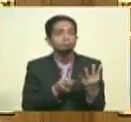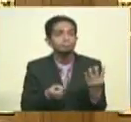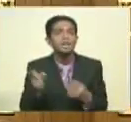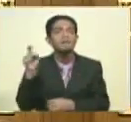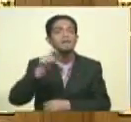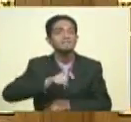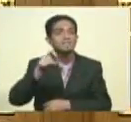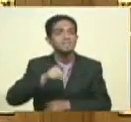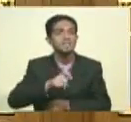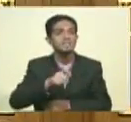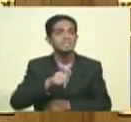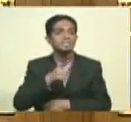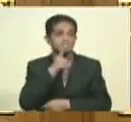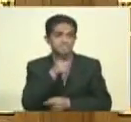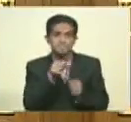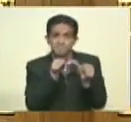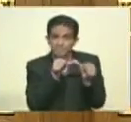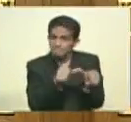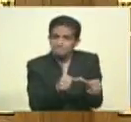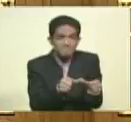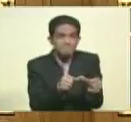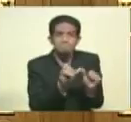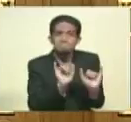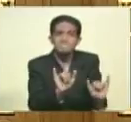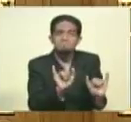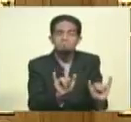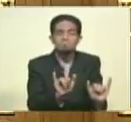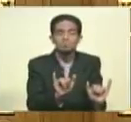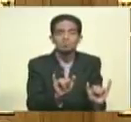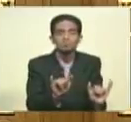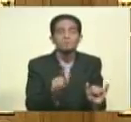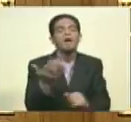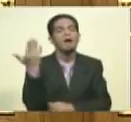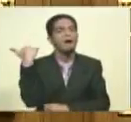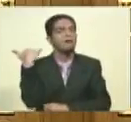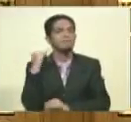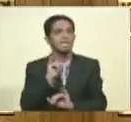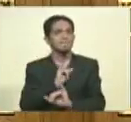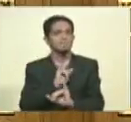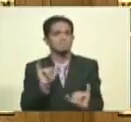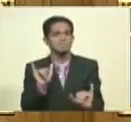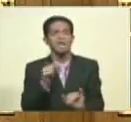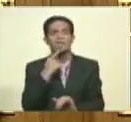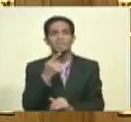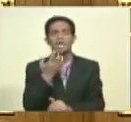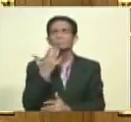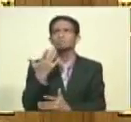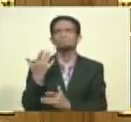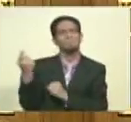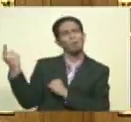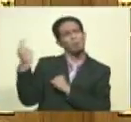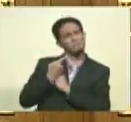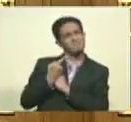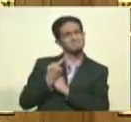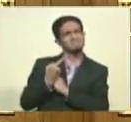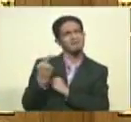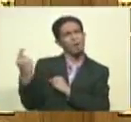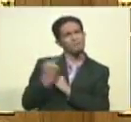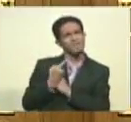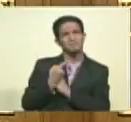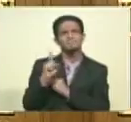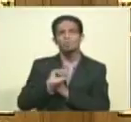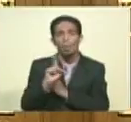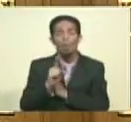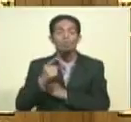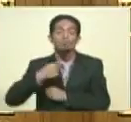no salirnos de esa vía. Lo hemos dicho en otras oportunidades, que no nos obliguen. Nosotros vamos a seguir haciendo